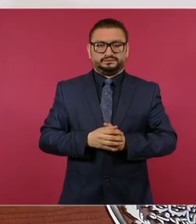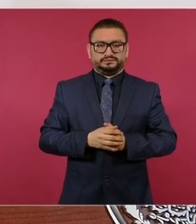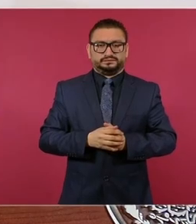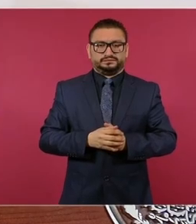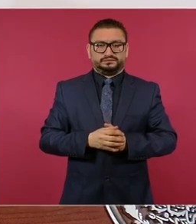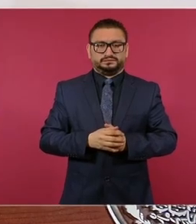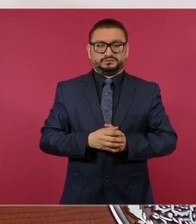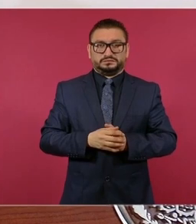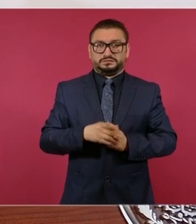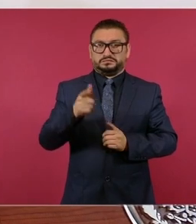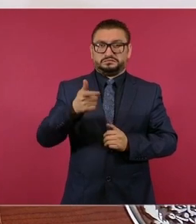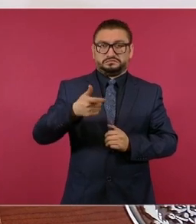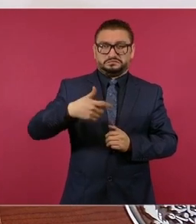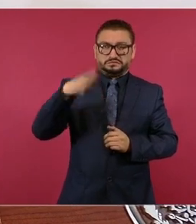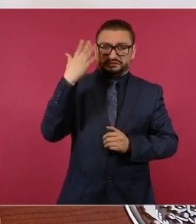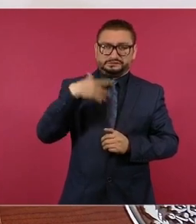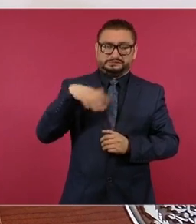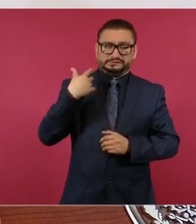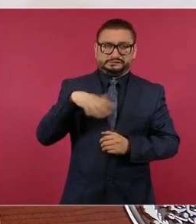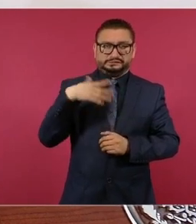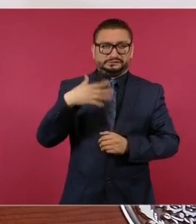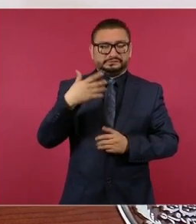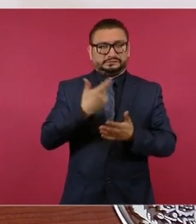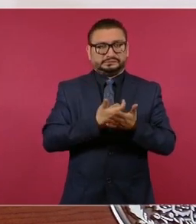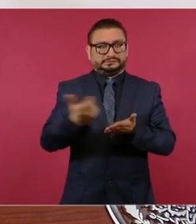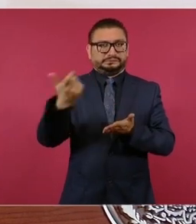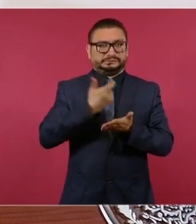de los mejores pagados del mundo?